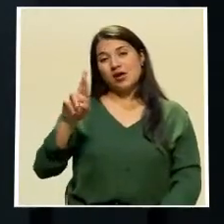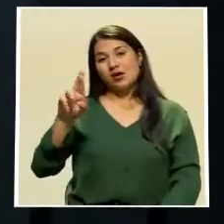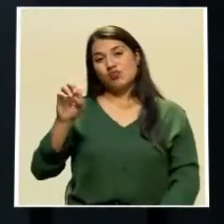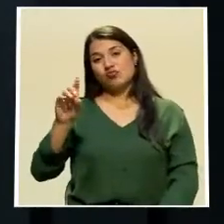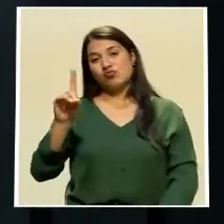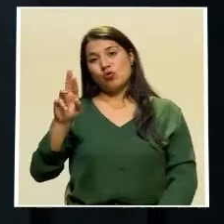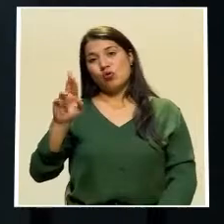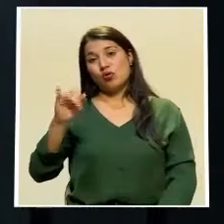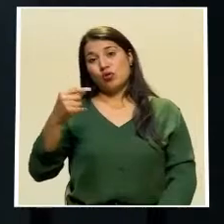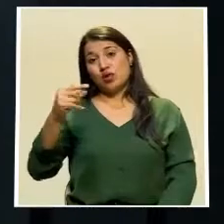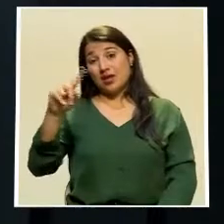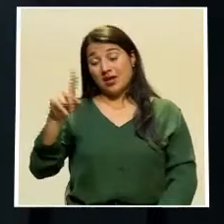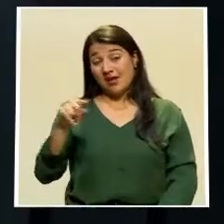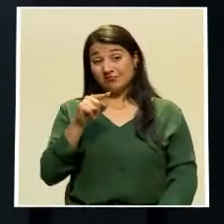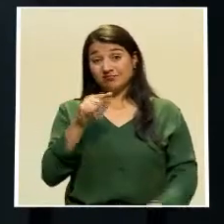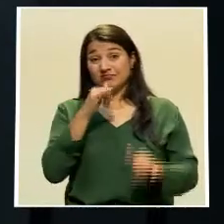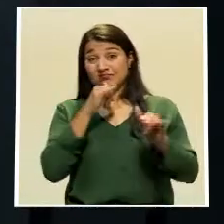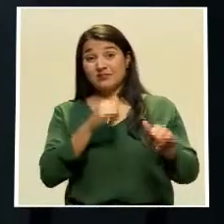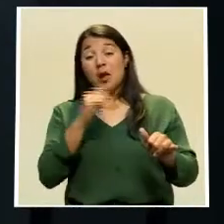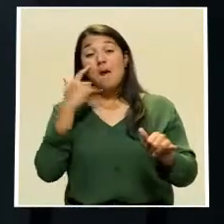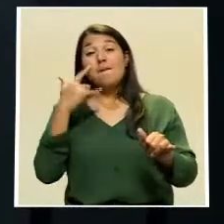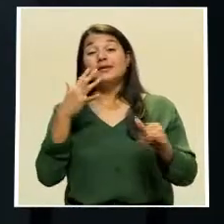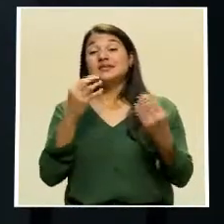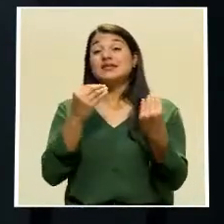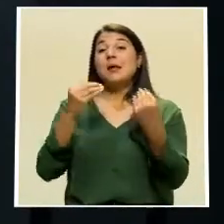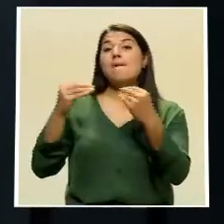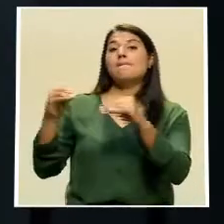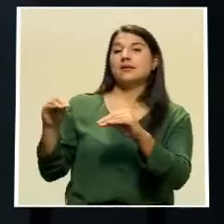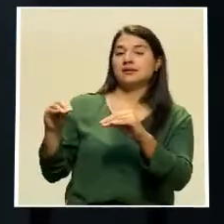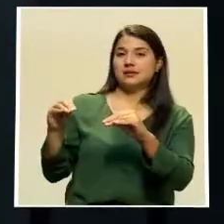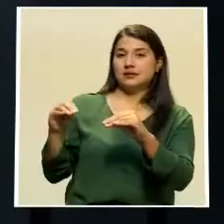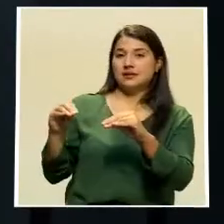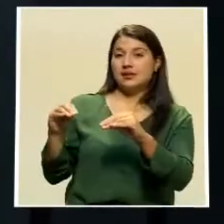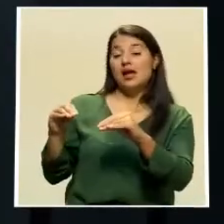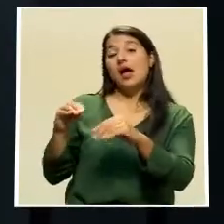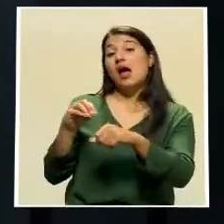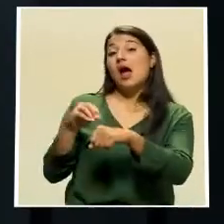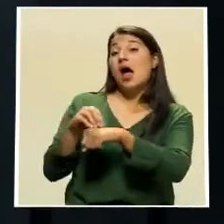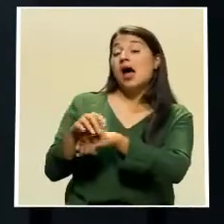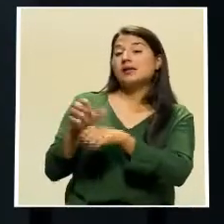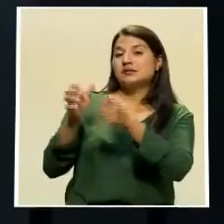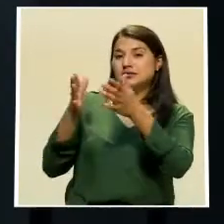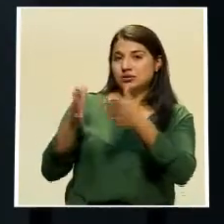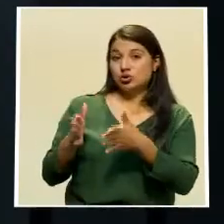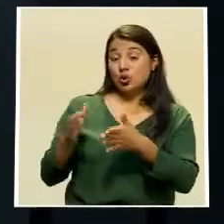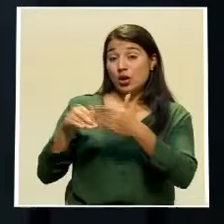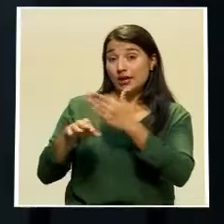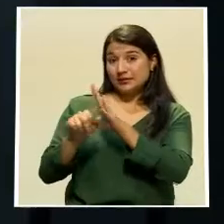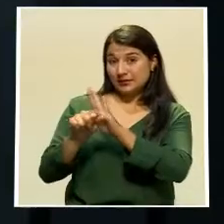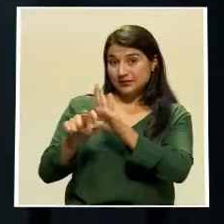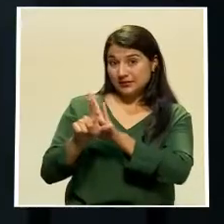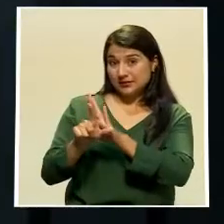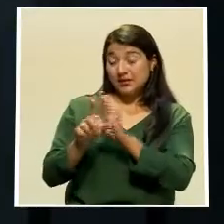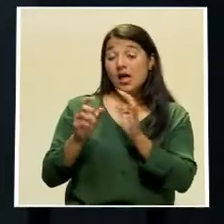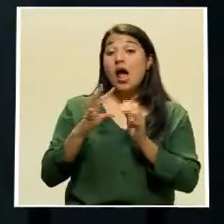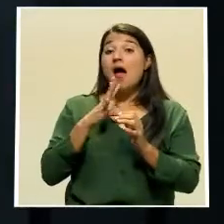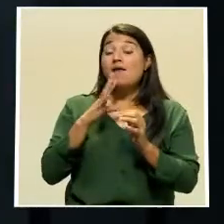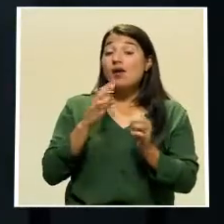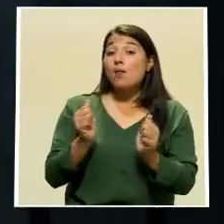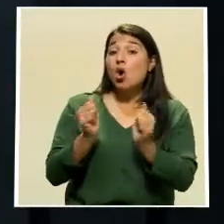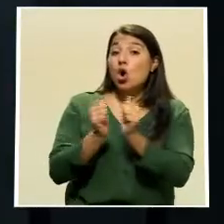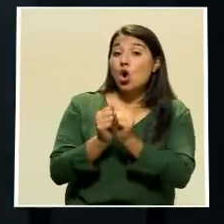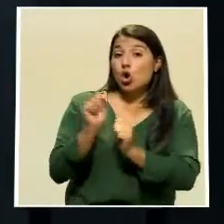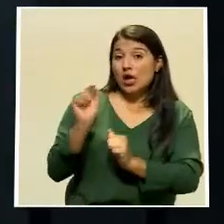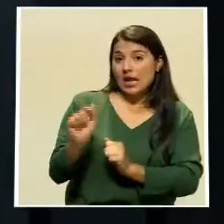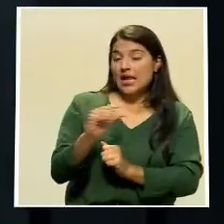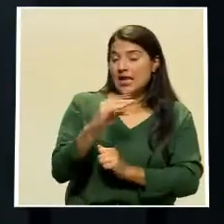por supuesta venta de combustible a sus asesores en la Asamblea Legislativa. Conversamos con él y estas